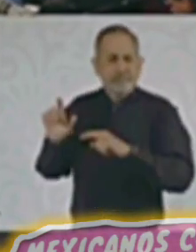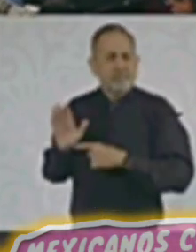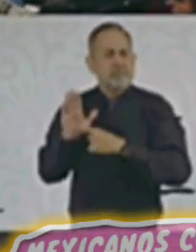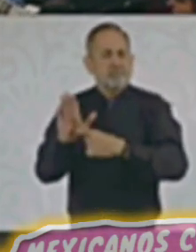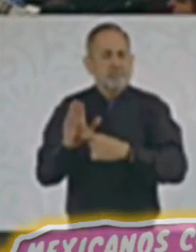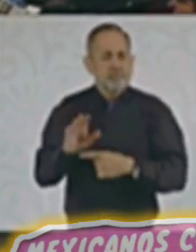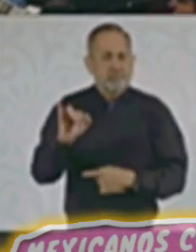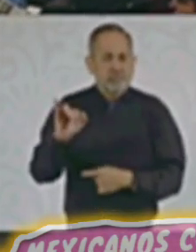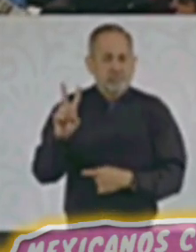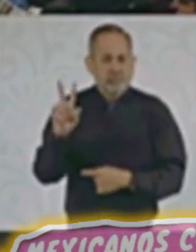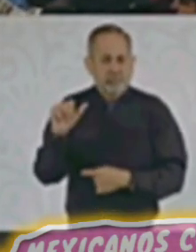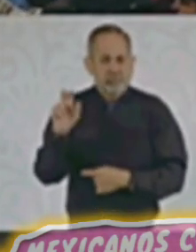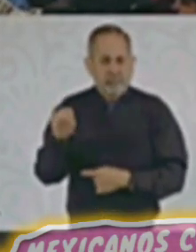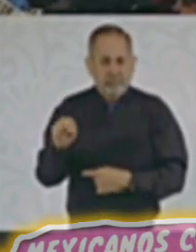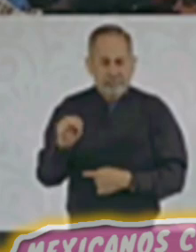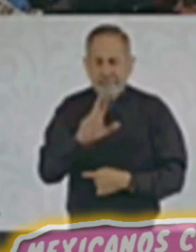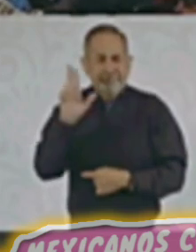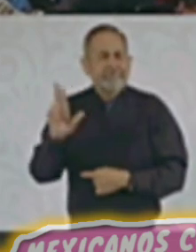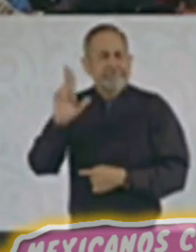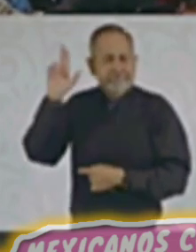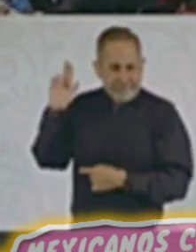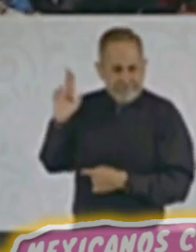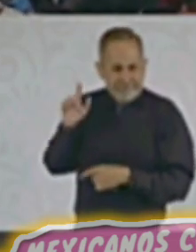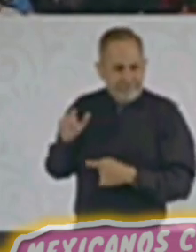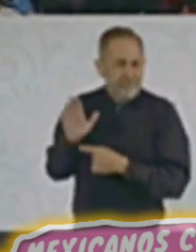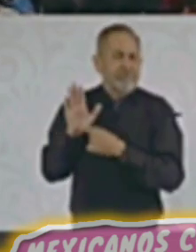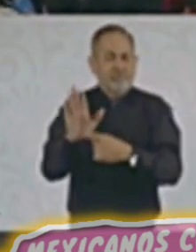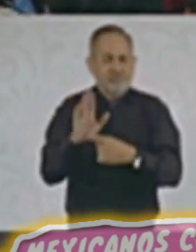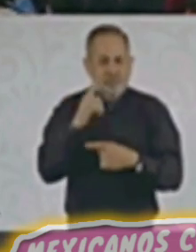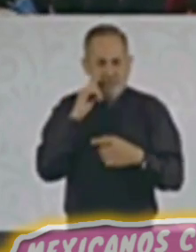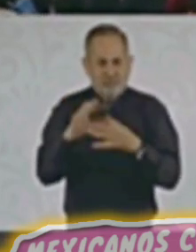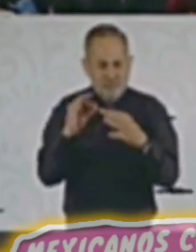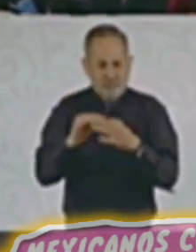Iván el martes?